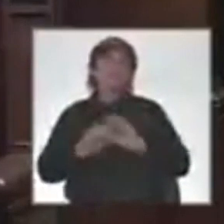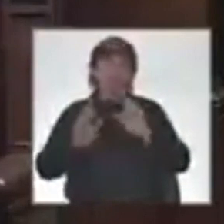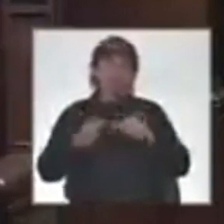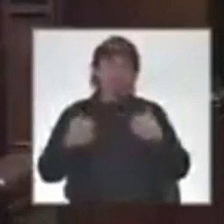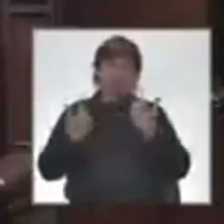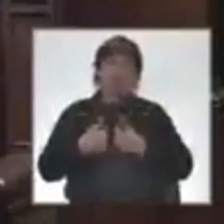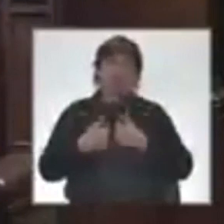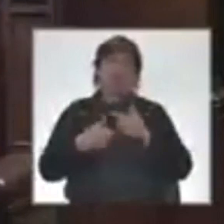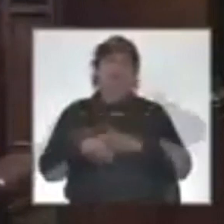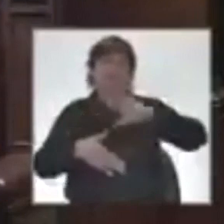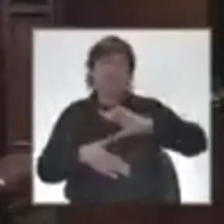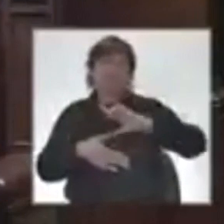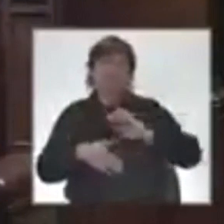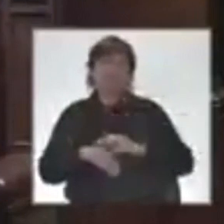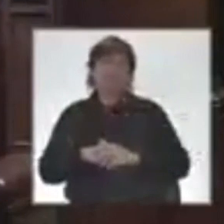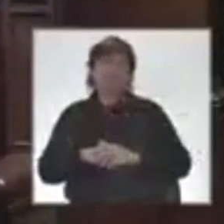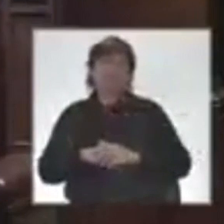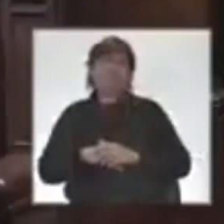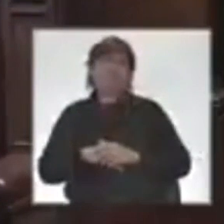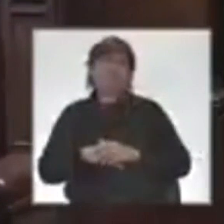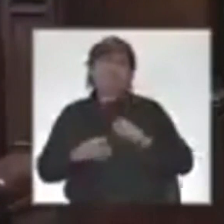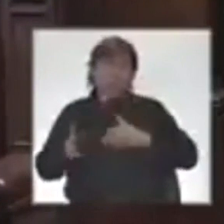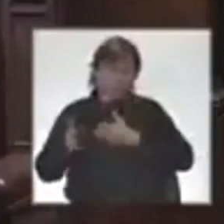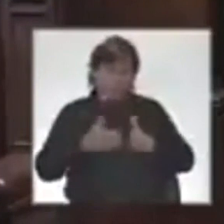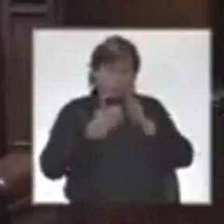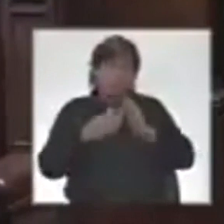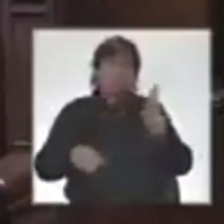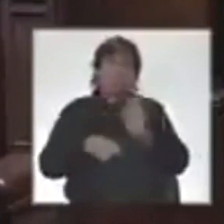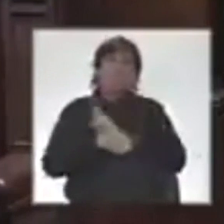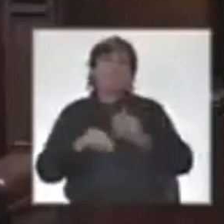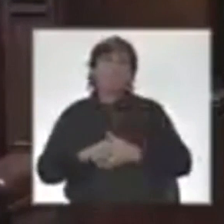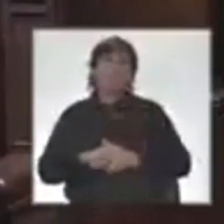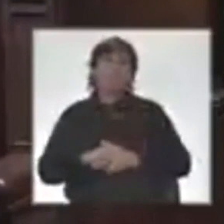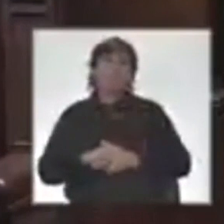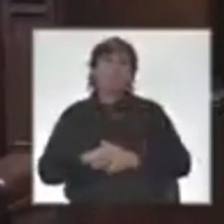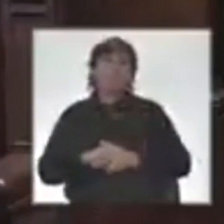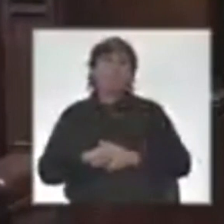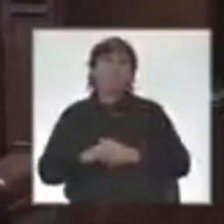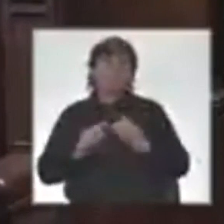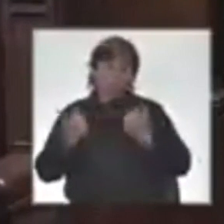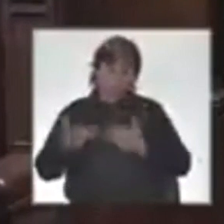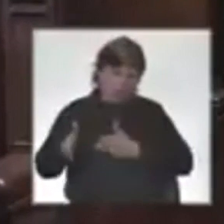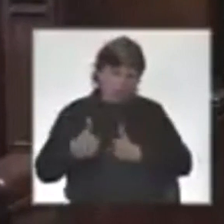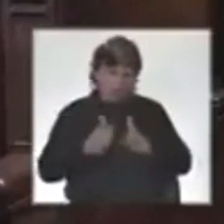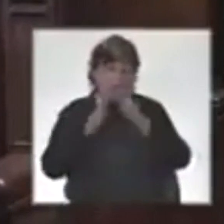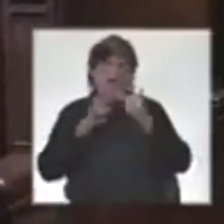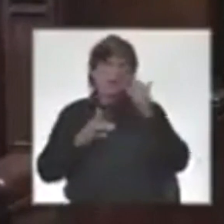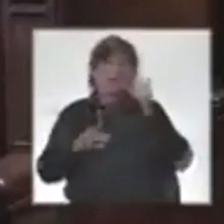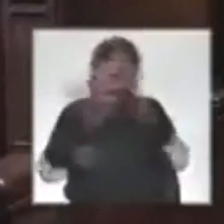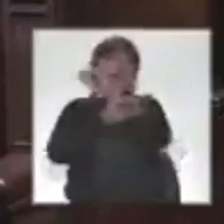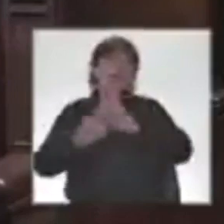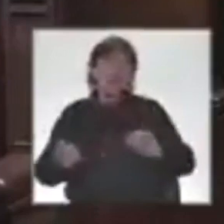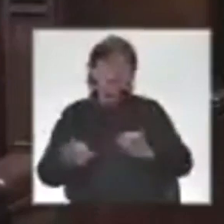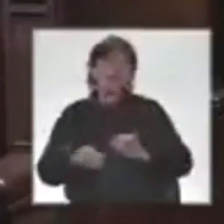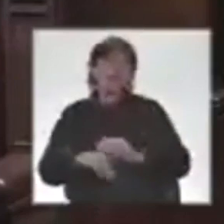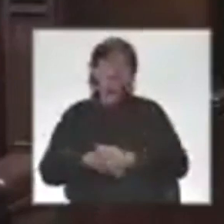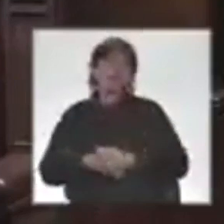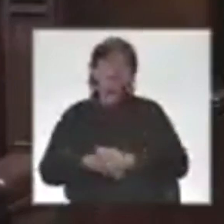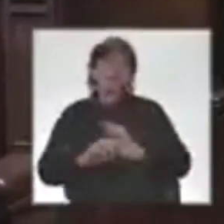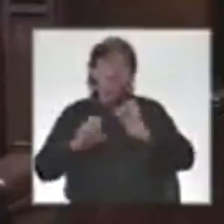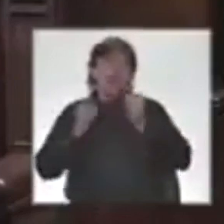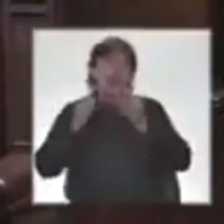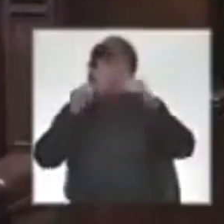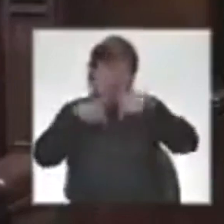Nosotros seguiremos nuestra línea de defensa de la democracia, nuestra línea de defensa de la paz, porque hoy